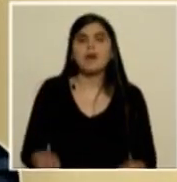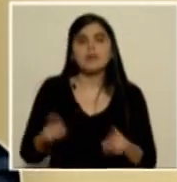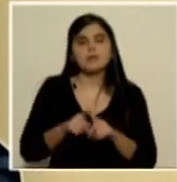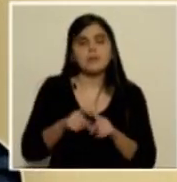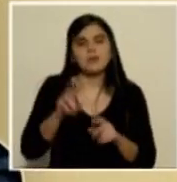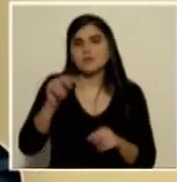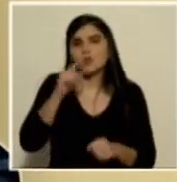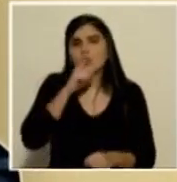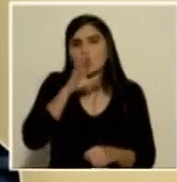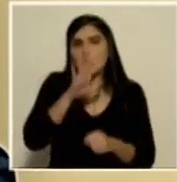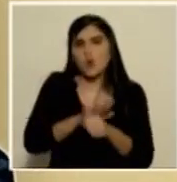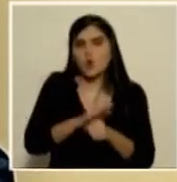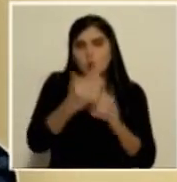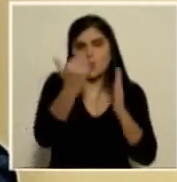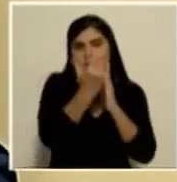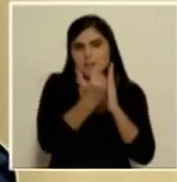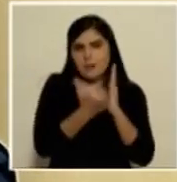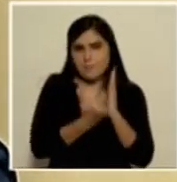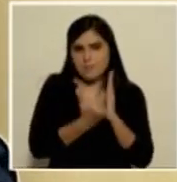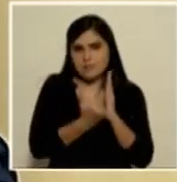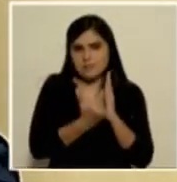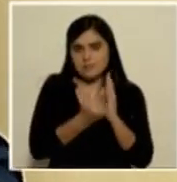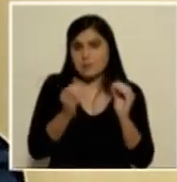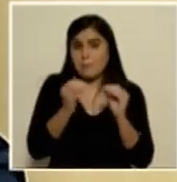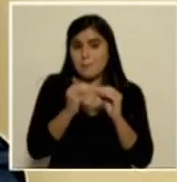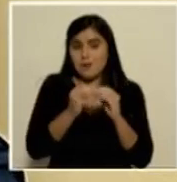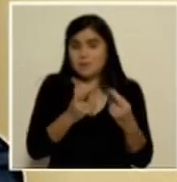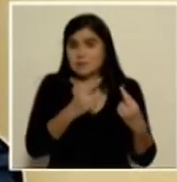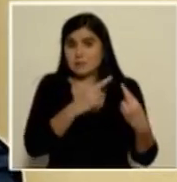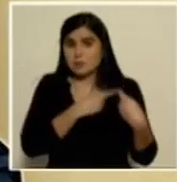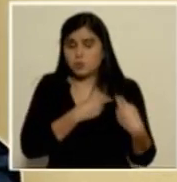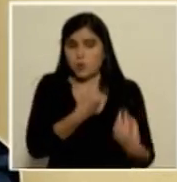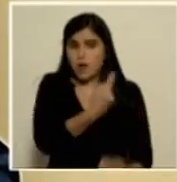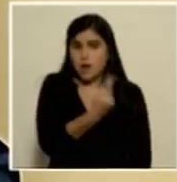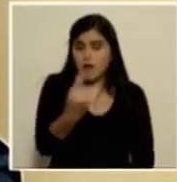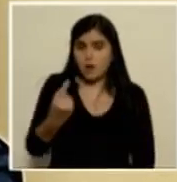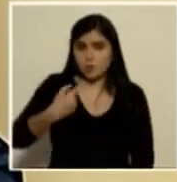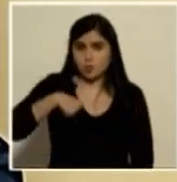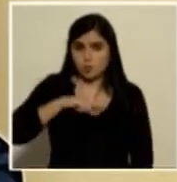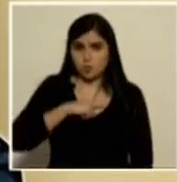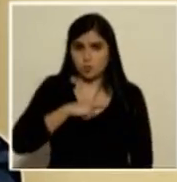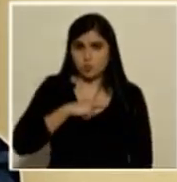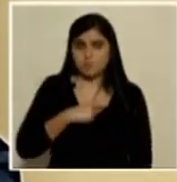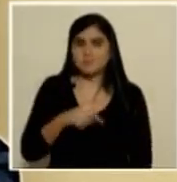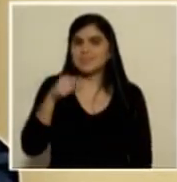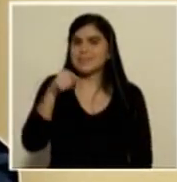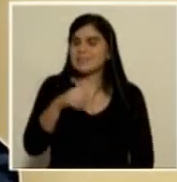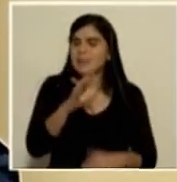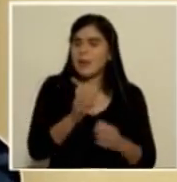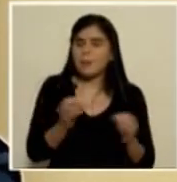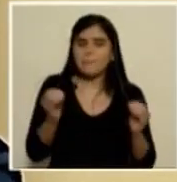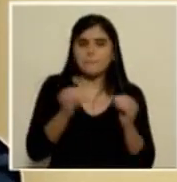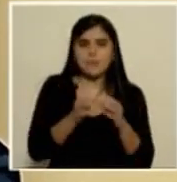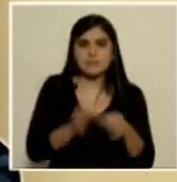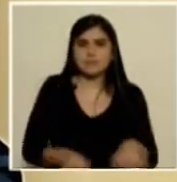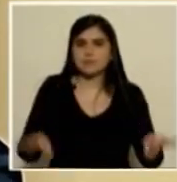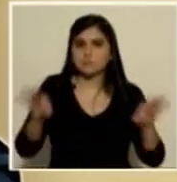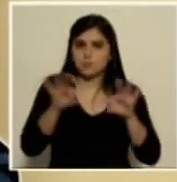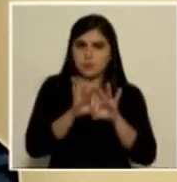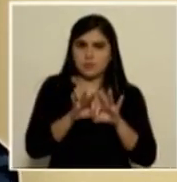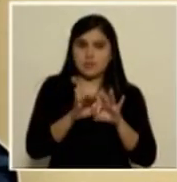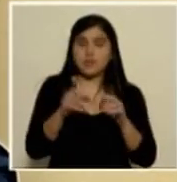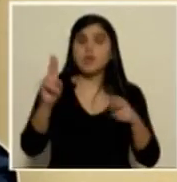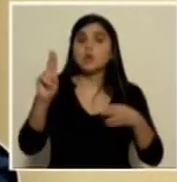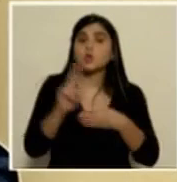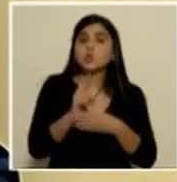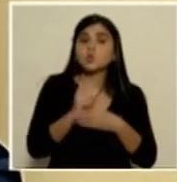las medidas, sobre todo las que nos corresponden a cada uno y a cada una de nosotros. Esa es la esencial, ¿verdad? La protección que utilicemos, las medidas